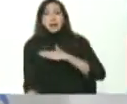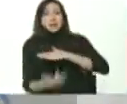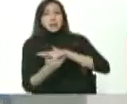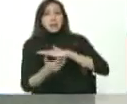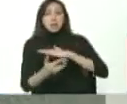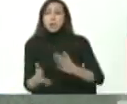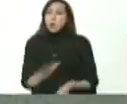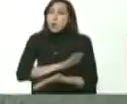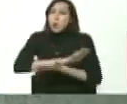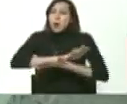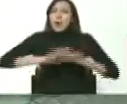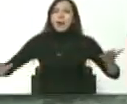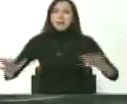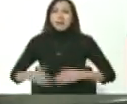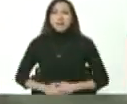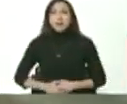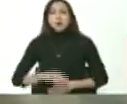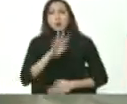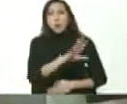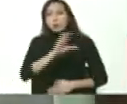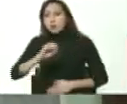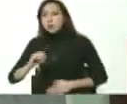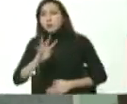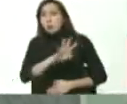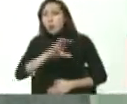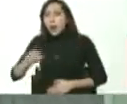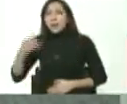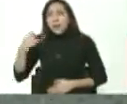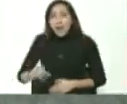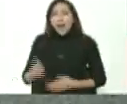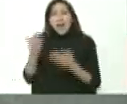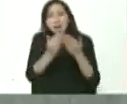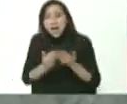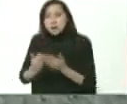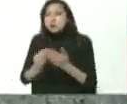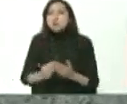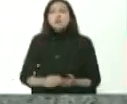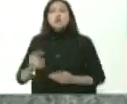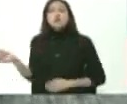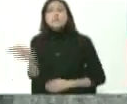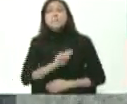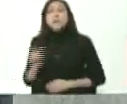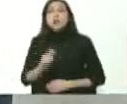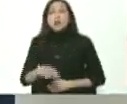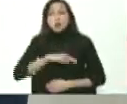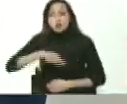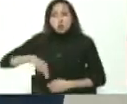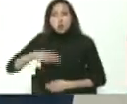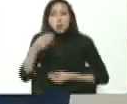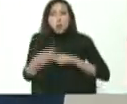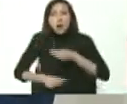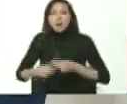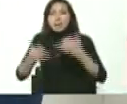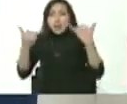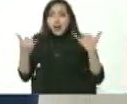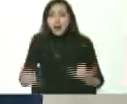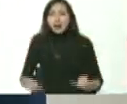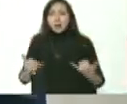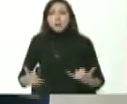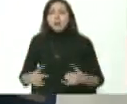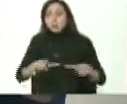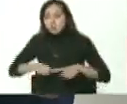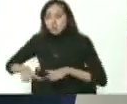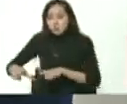totalmente gratuito. Más de 440 estudios mensuales vamos a realizar en este centro de